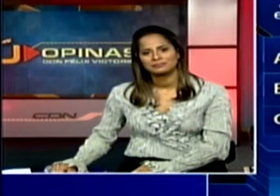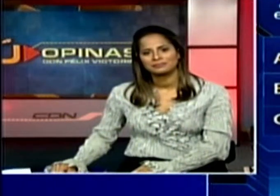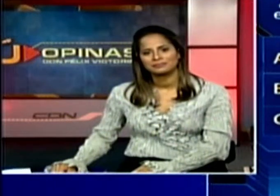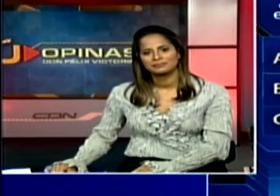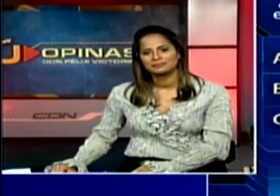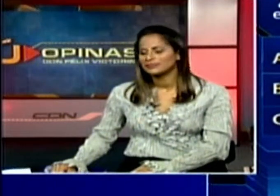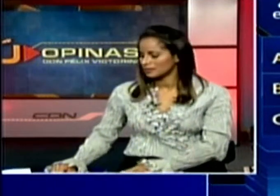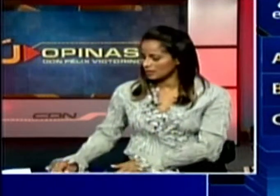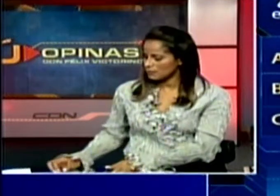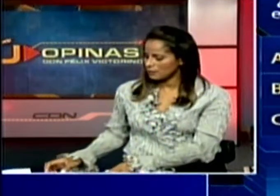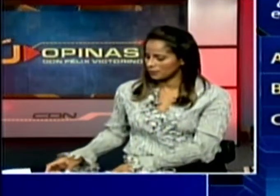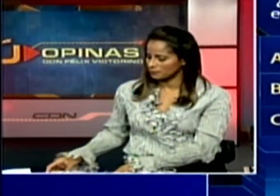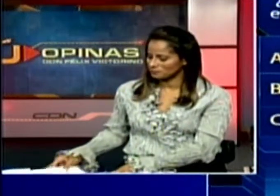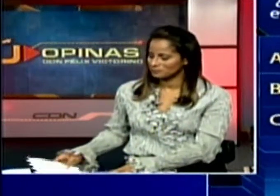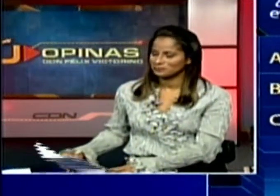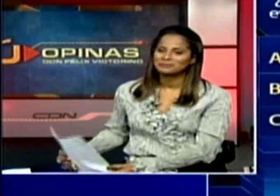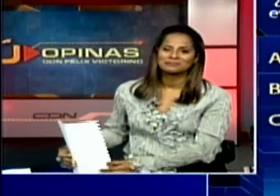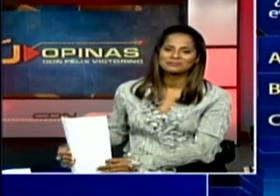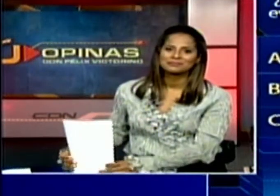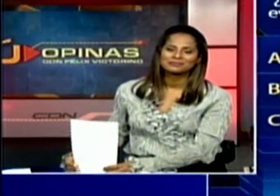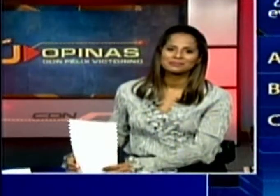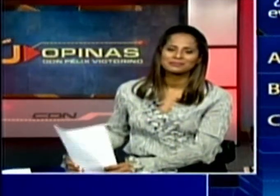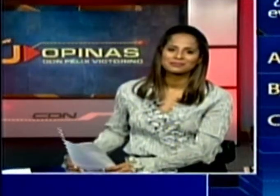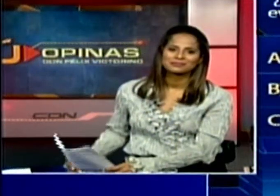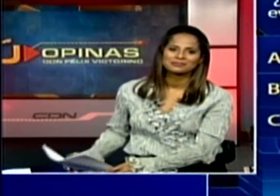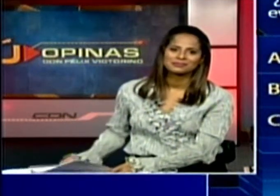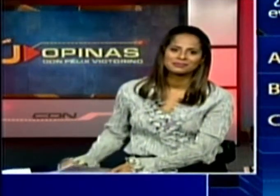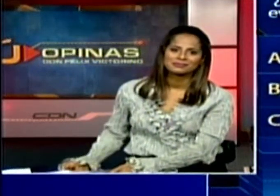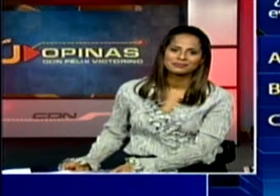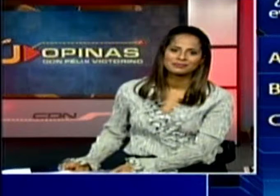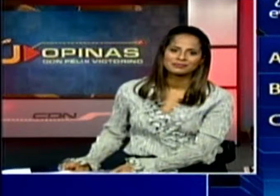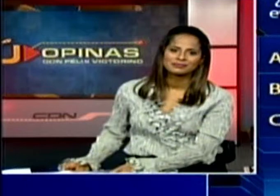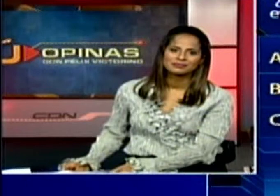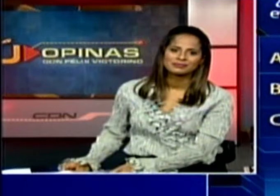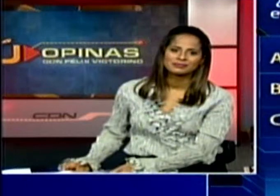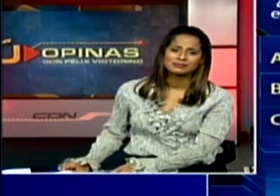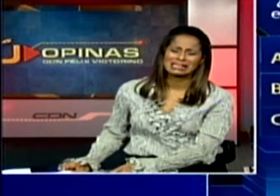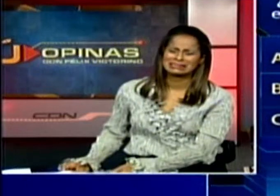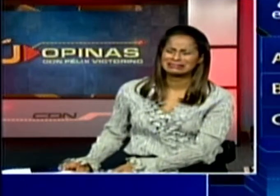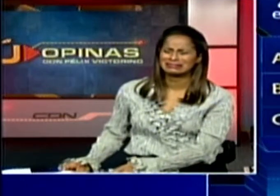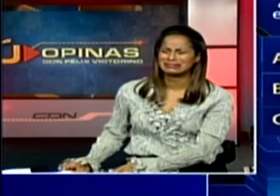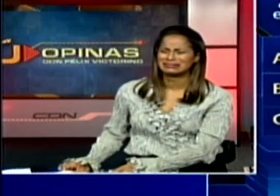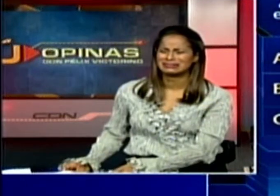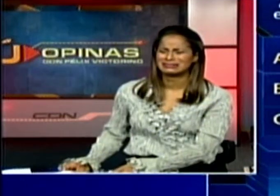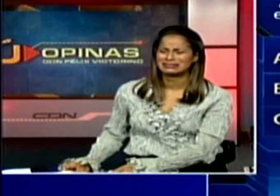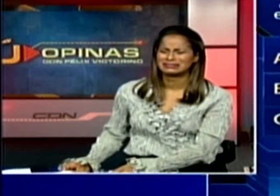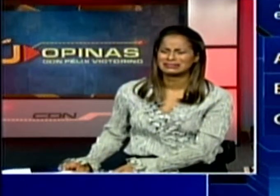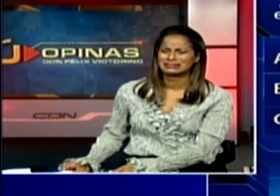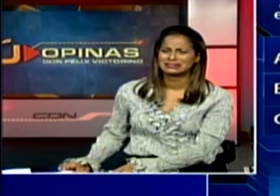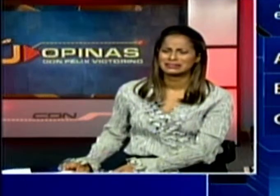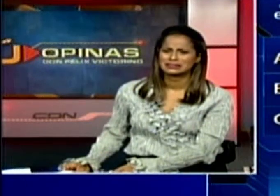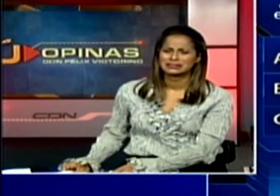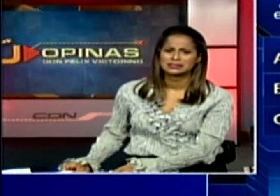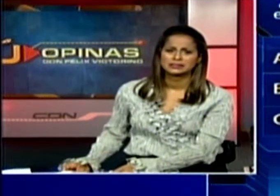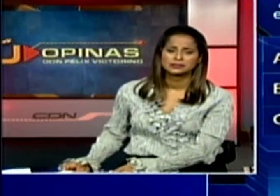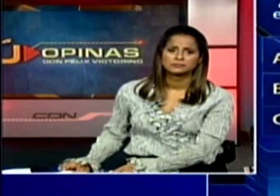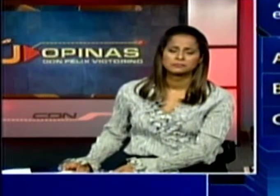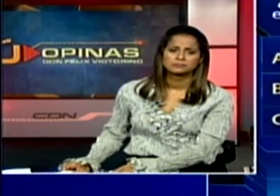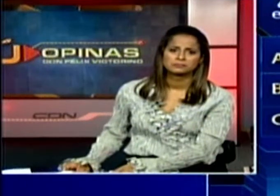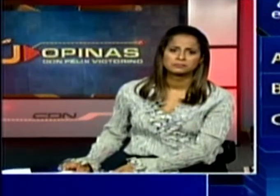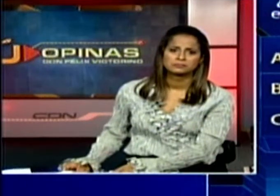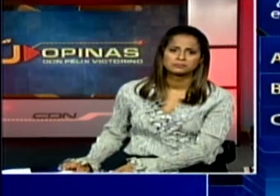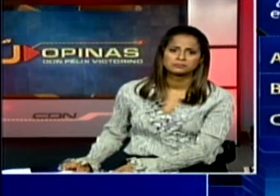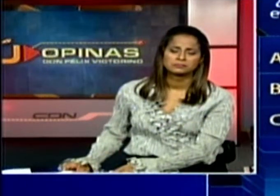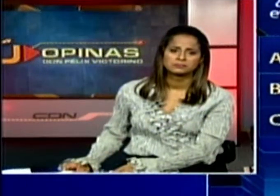Los Alcarrizos. Dime a ver. Yo quiero decirle que aquí nadie anda con ninguna mascarilla. Aquí andan como quiera y a las 9 de la noche y a cualquier hora